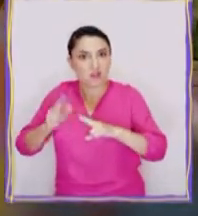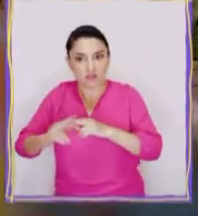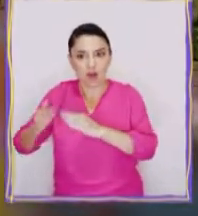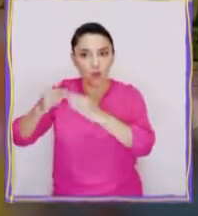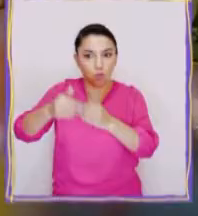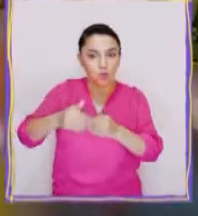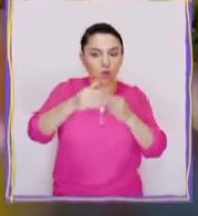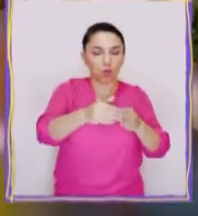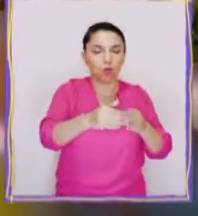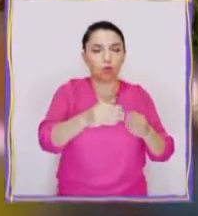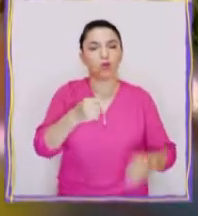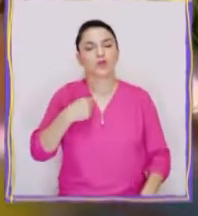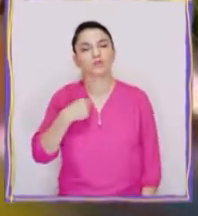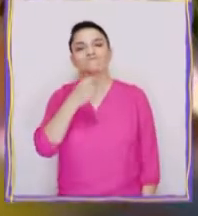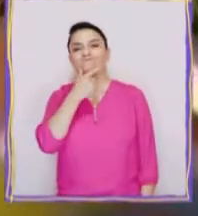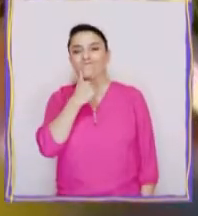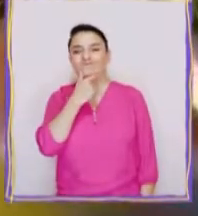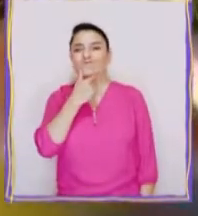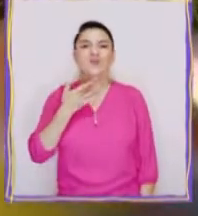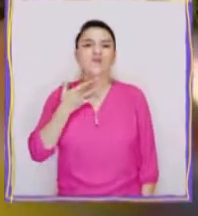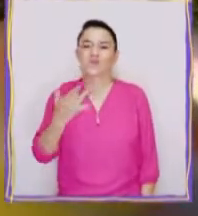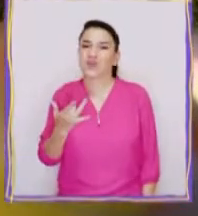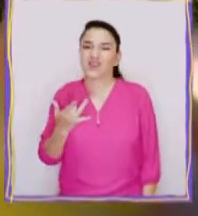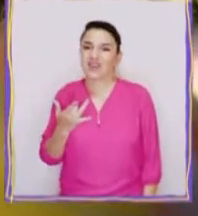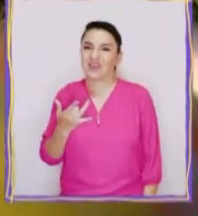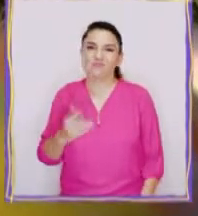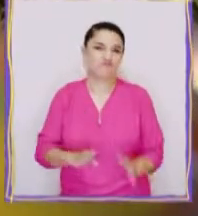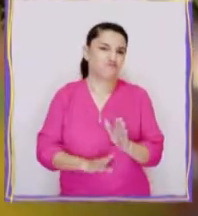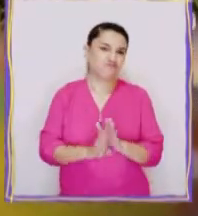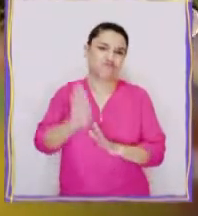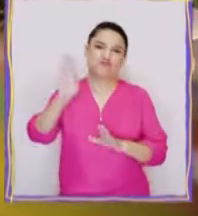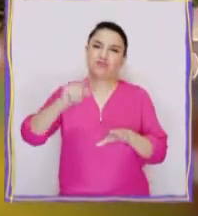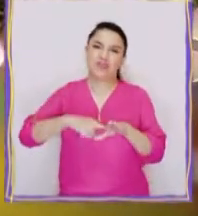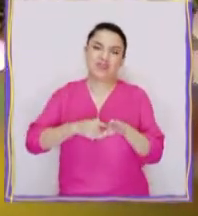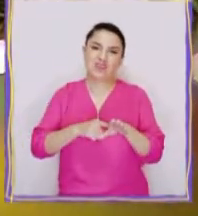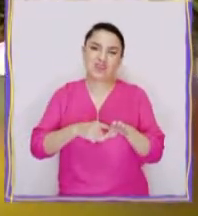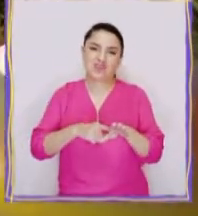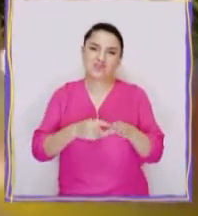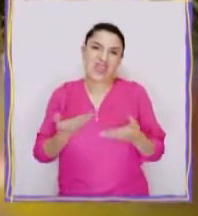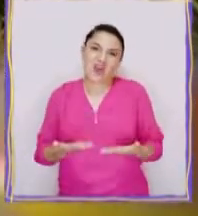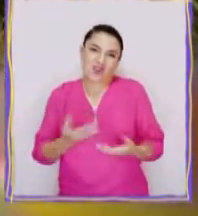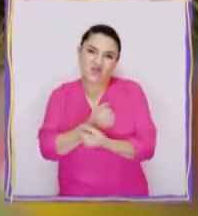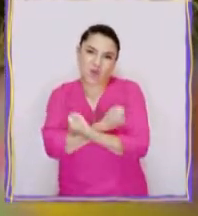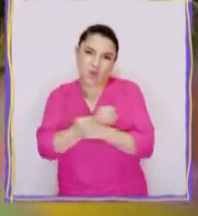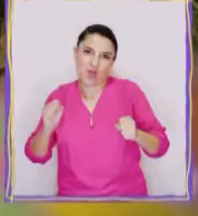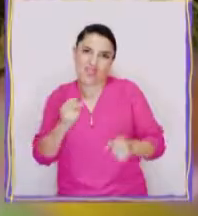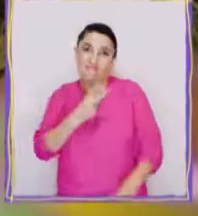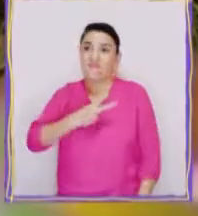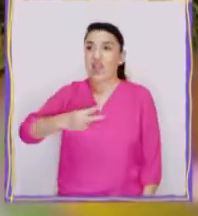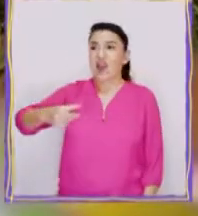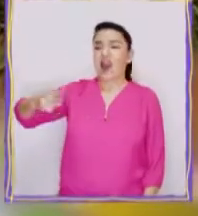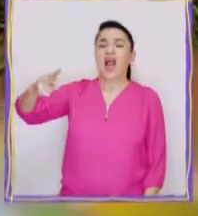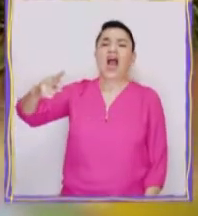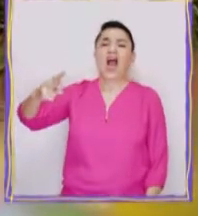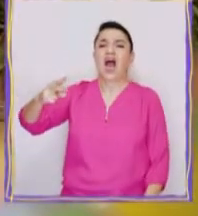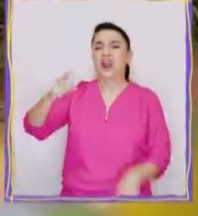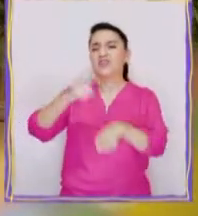hacerlo? Creo que me quedaré con la duda porque, por muchos avances, no se puede viajar en el tiempo.